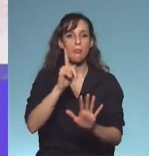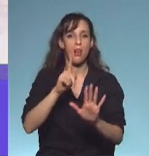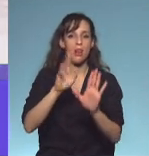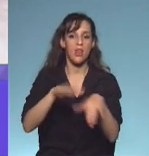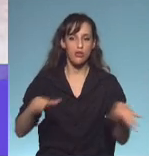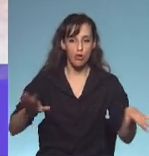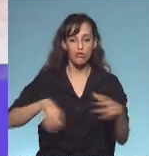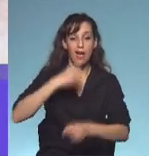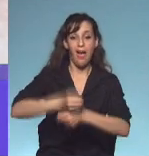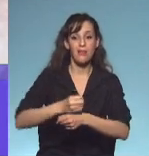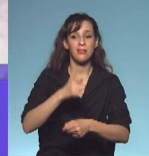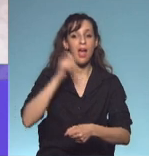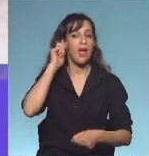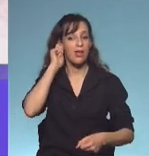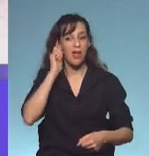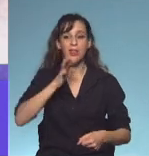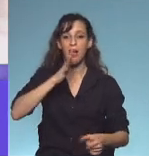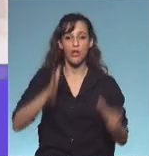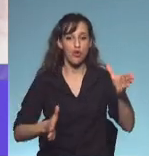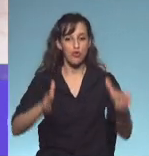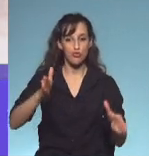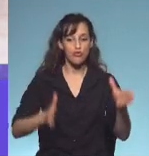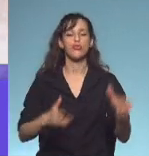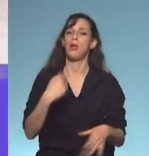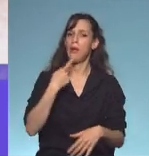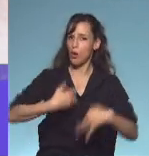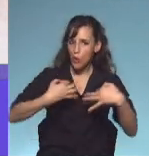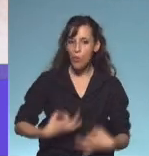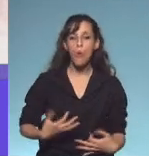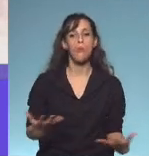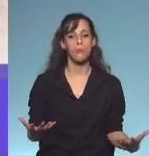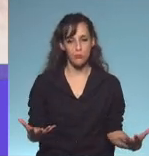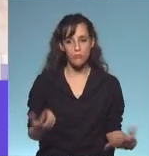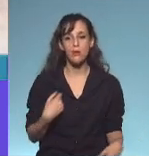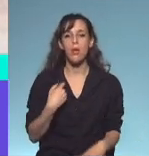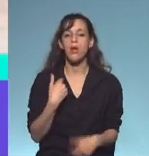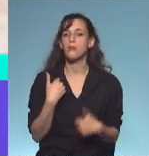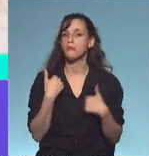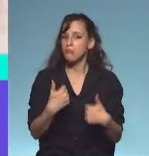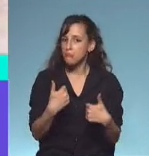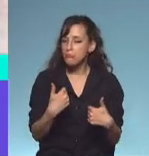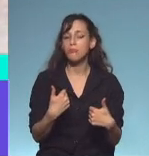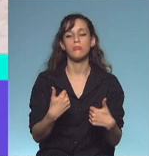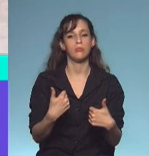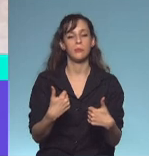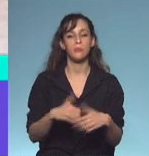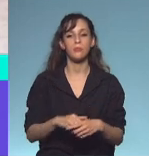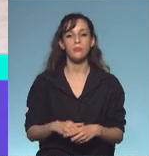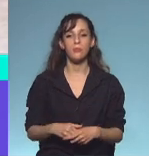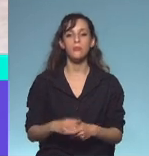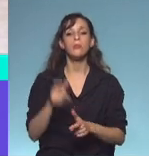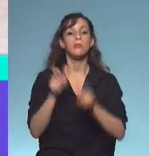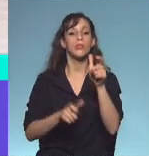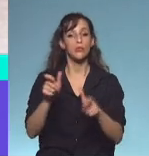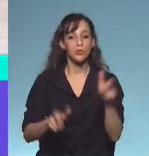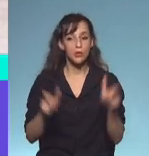años, lo planteó y lo planteó explícitamente, dijo que bueno, que está la gratitud para aquellos que